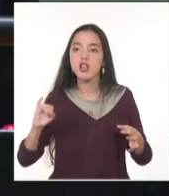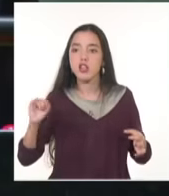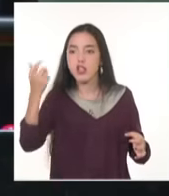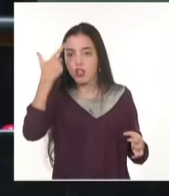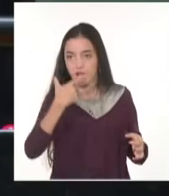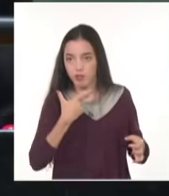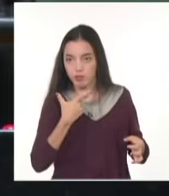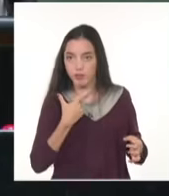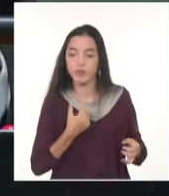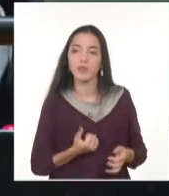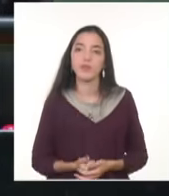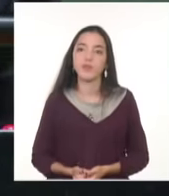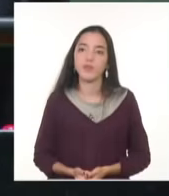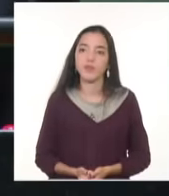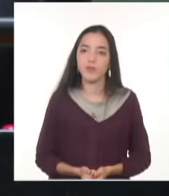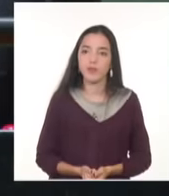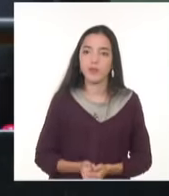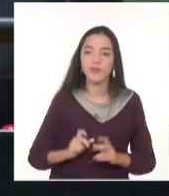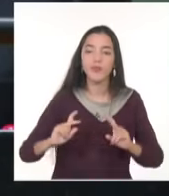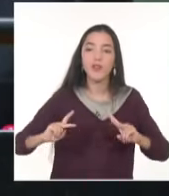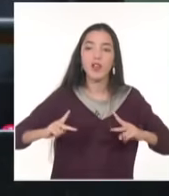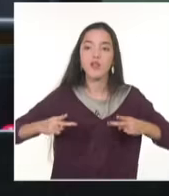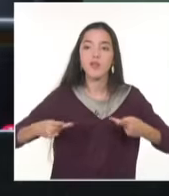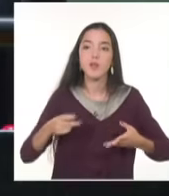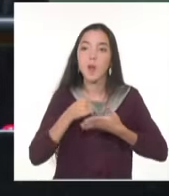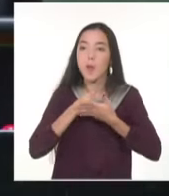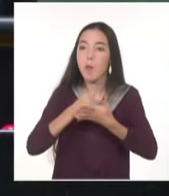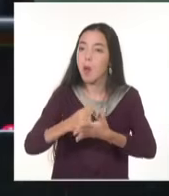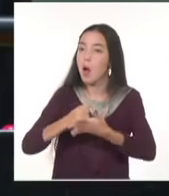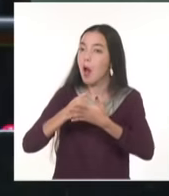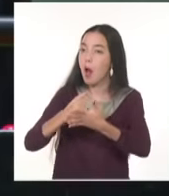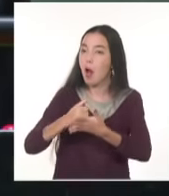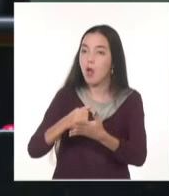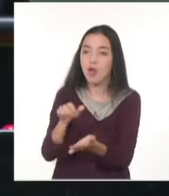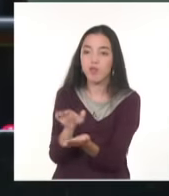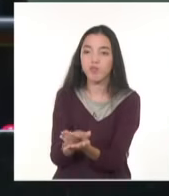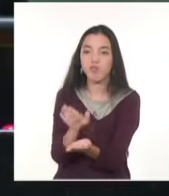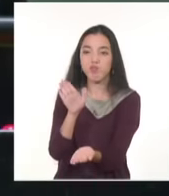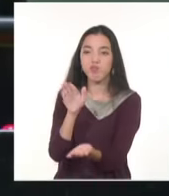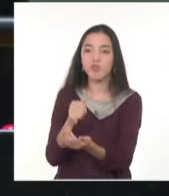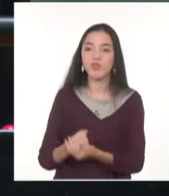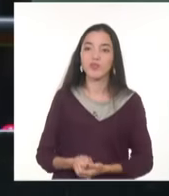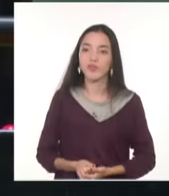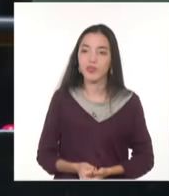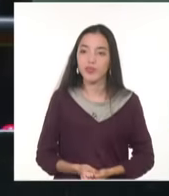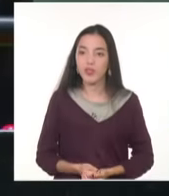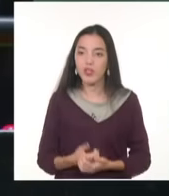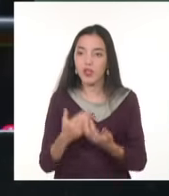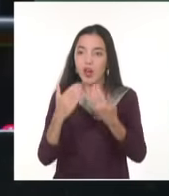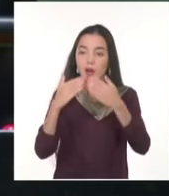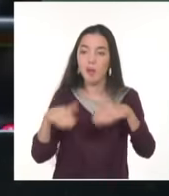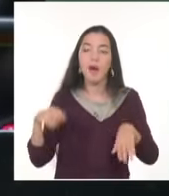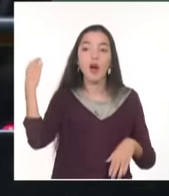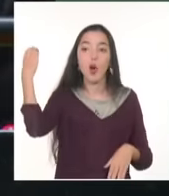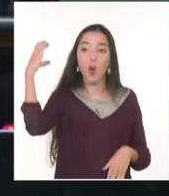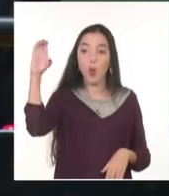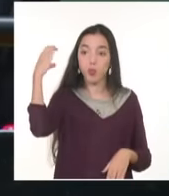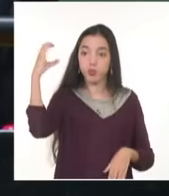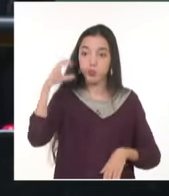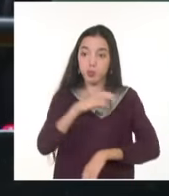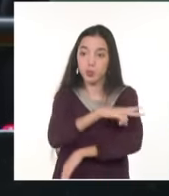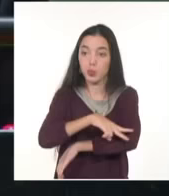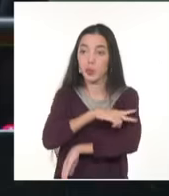circundantes. Reafirmamos el apoyo y compromiso con los esfuerzos de paz en Colombia, a los que